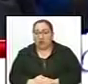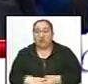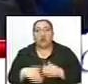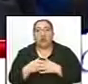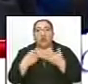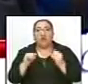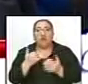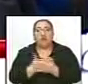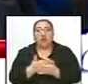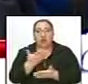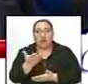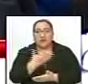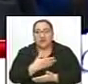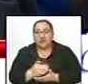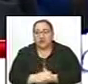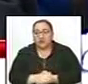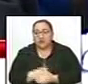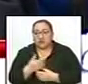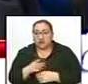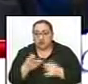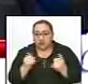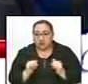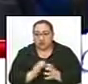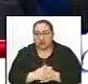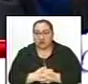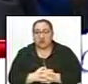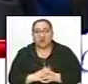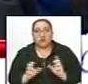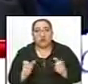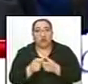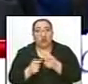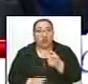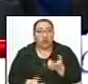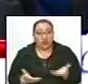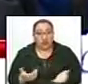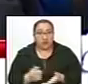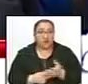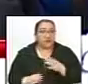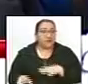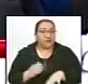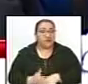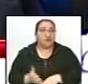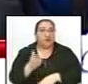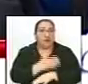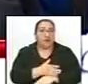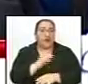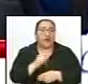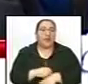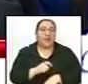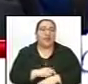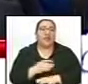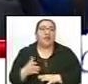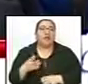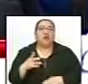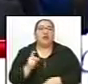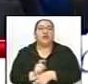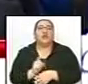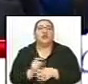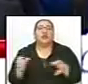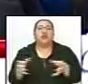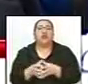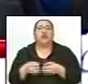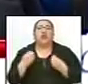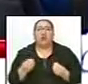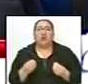informes sustentatorios, presidente, son los informes de los congresistas que actuaron en la etapa de instrucción